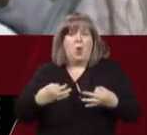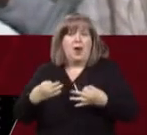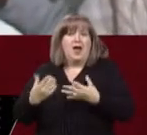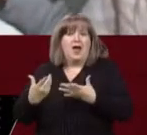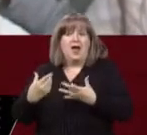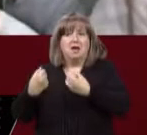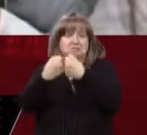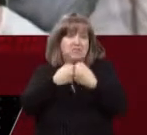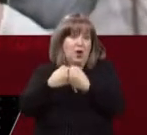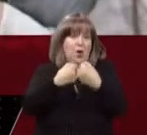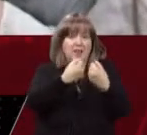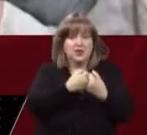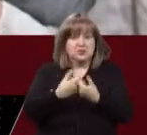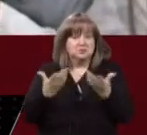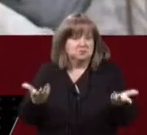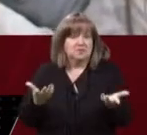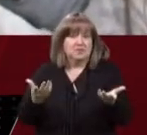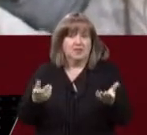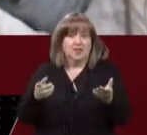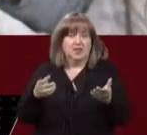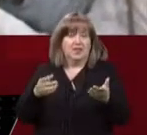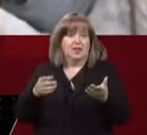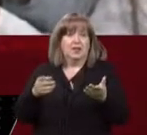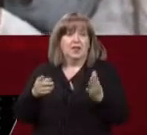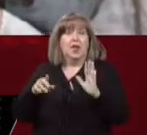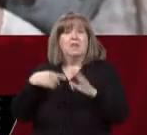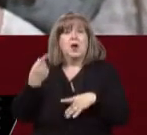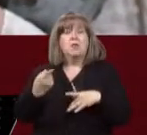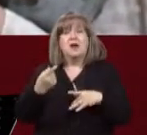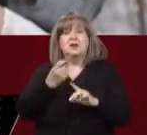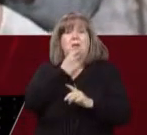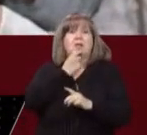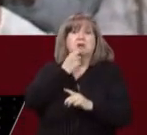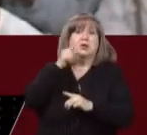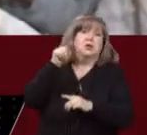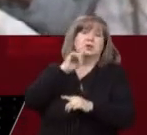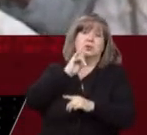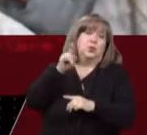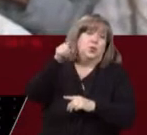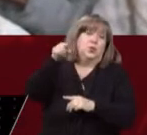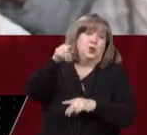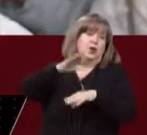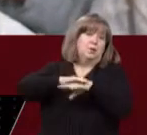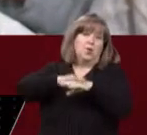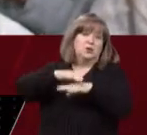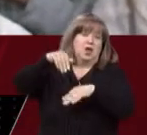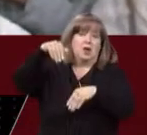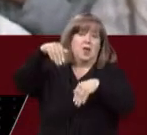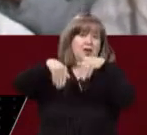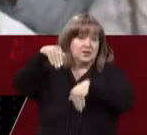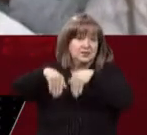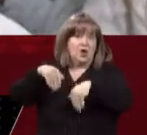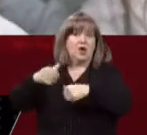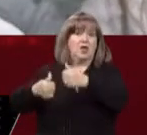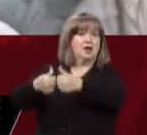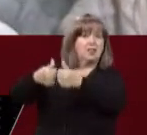creo que hay una buena convivencia, y como en todos lados. Después son los mendocinos los que tendrán que ver cómo eso se traduce en candidaturas, en acuerdos, pero tienen que